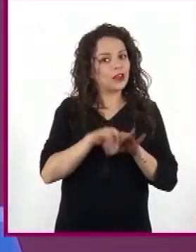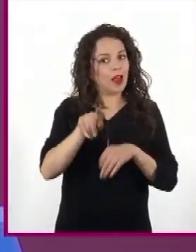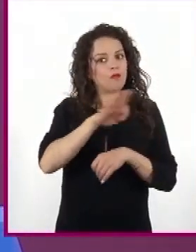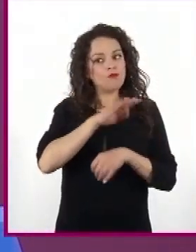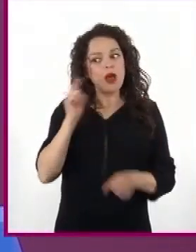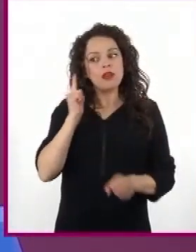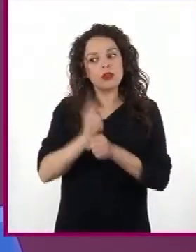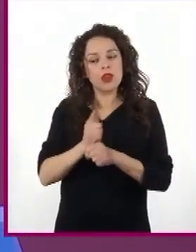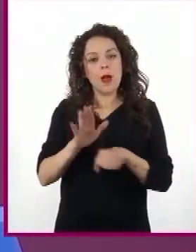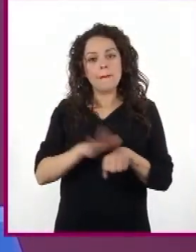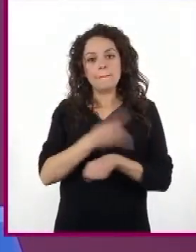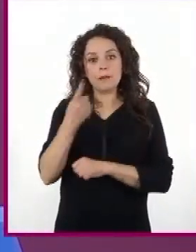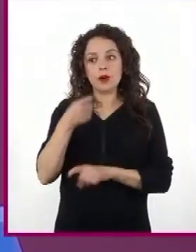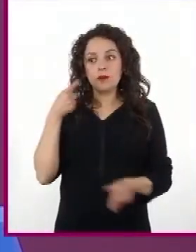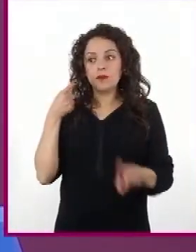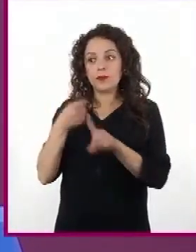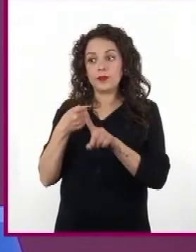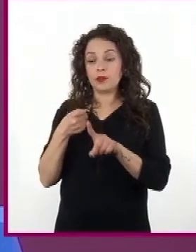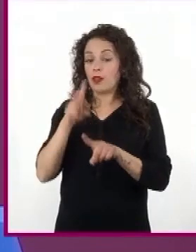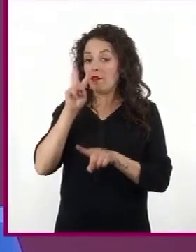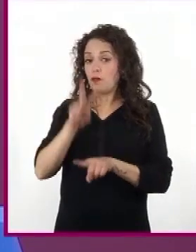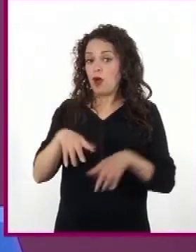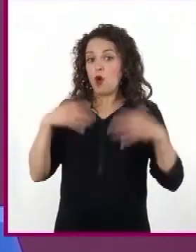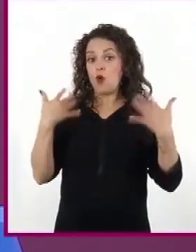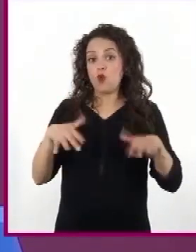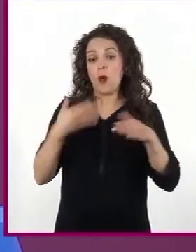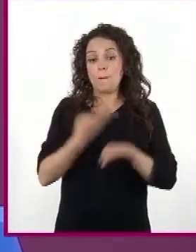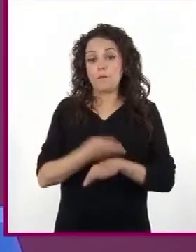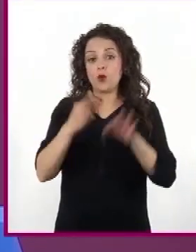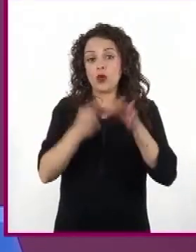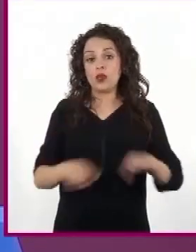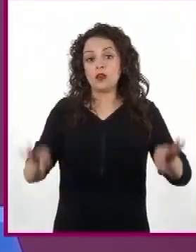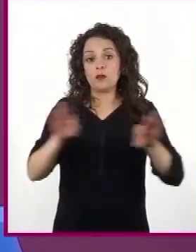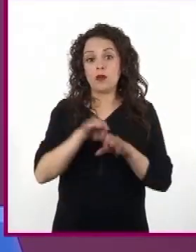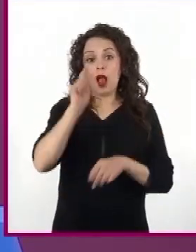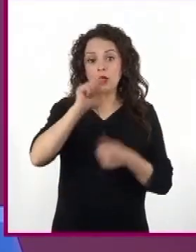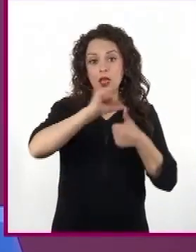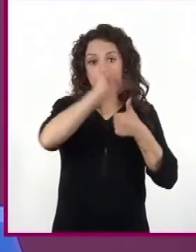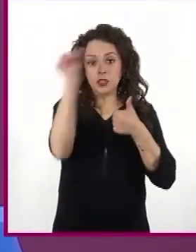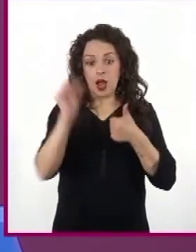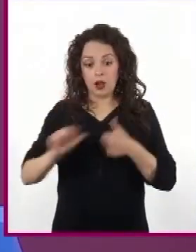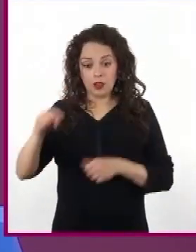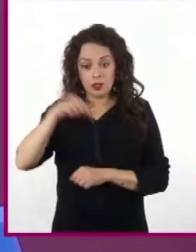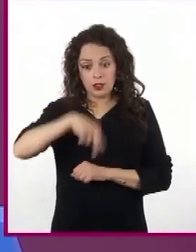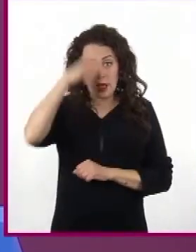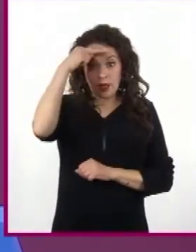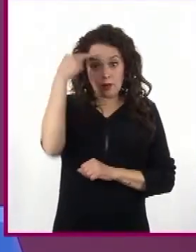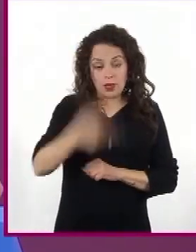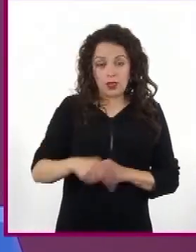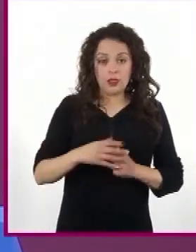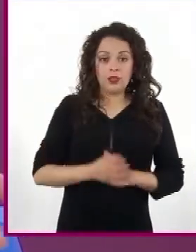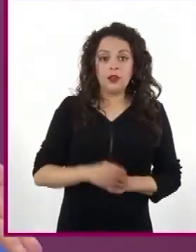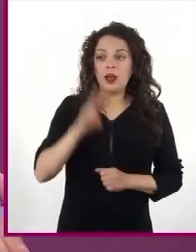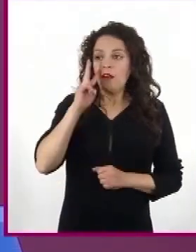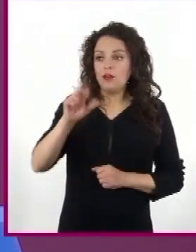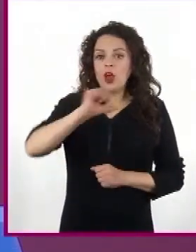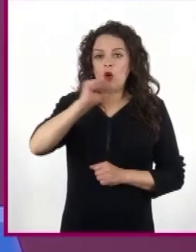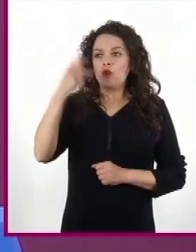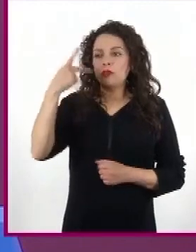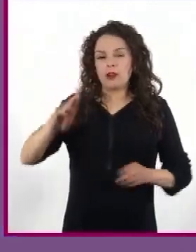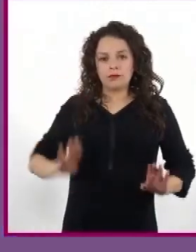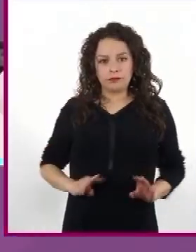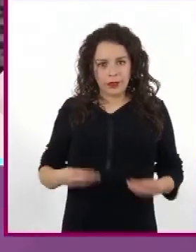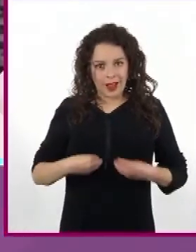por qué se le considera una gran personalidad en las artes de nuestro país. Veamos otros aspectos de la vida de Remedios Varo.